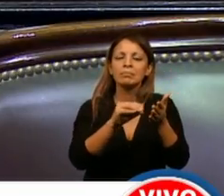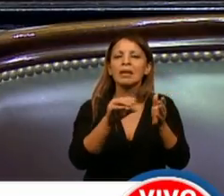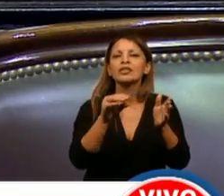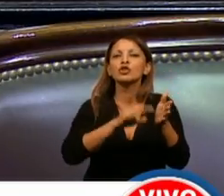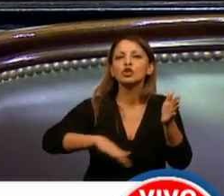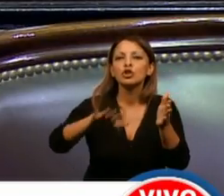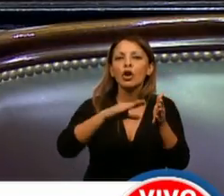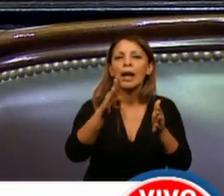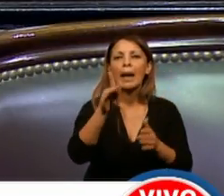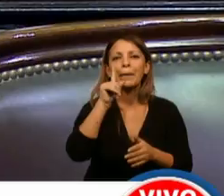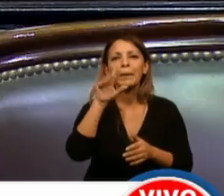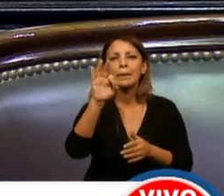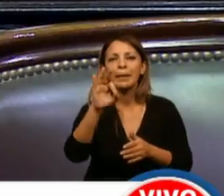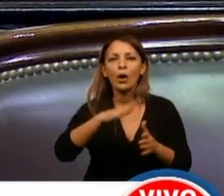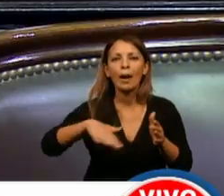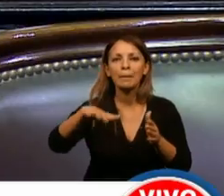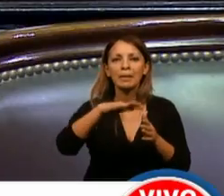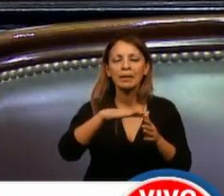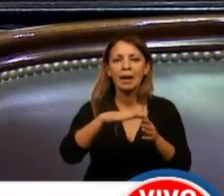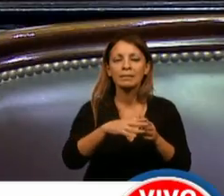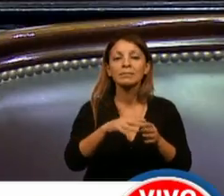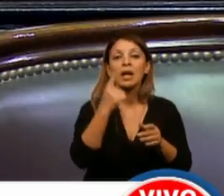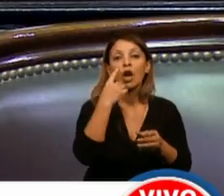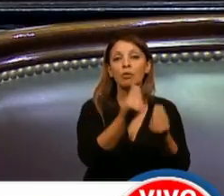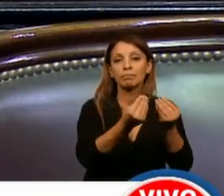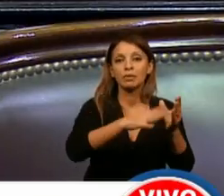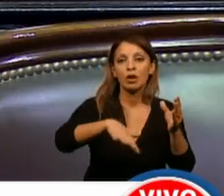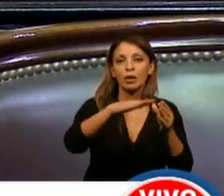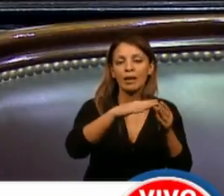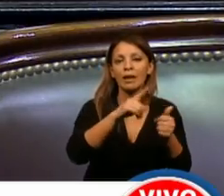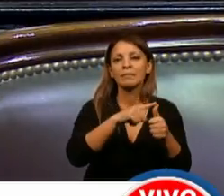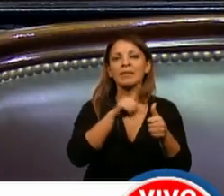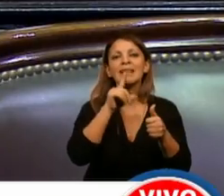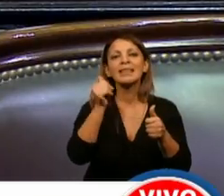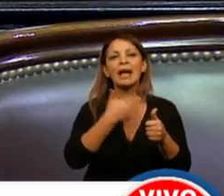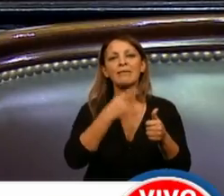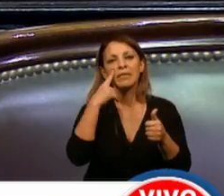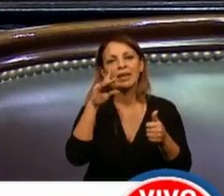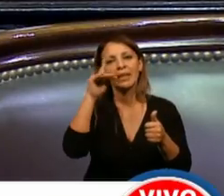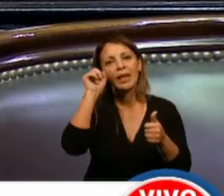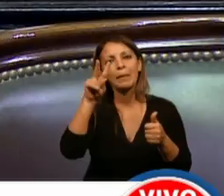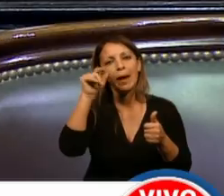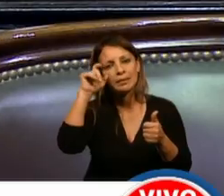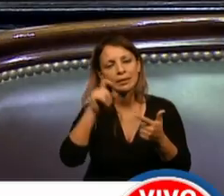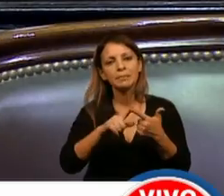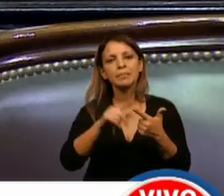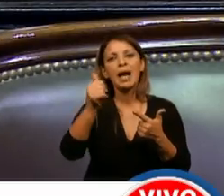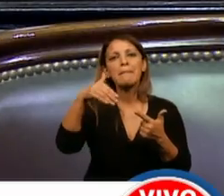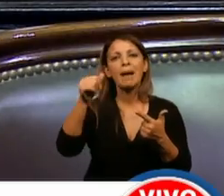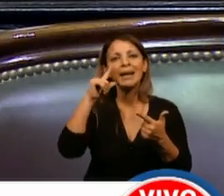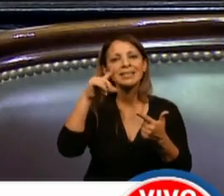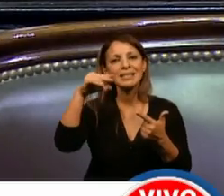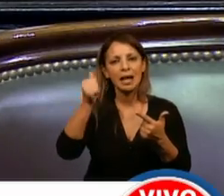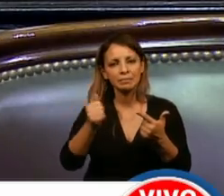3 y 3 a la localidad de los valles calchaquíes el mollar tafí del valle amaichá y colalao del valle